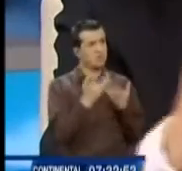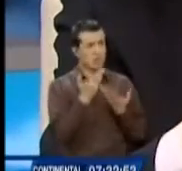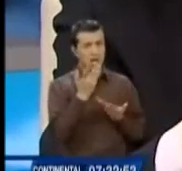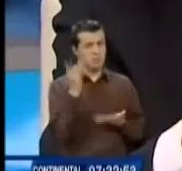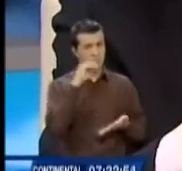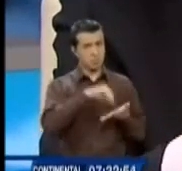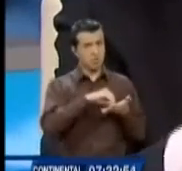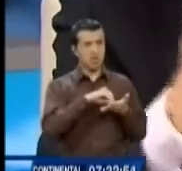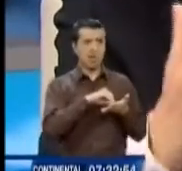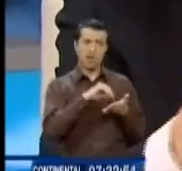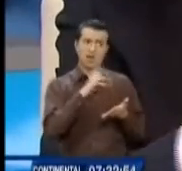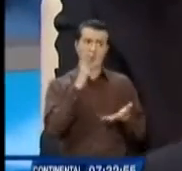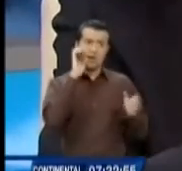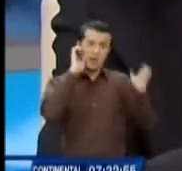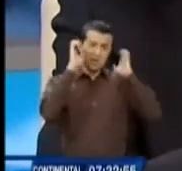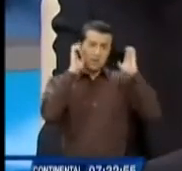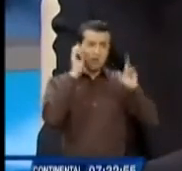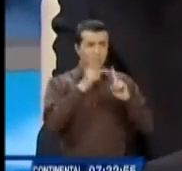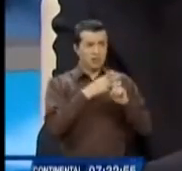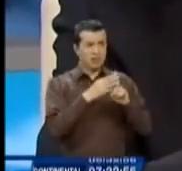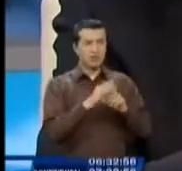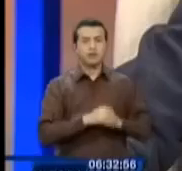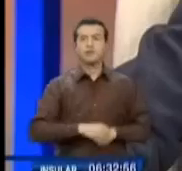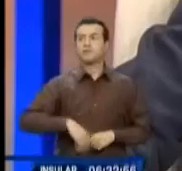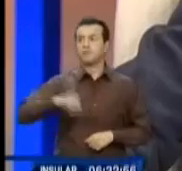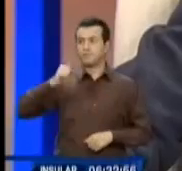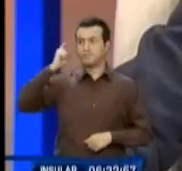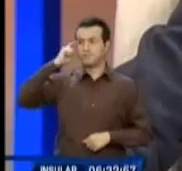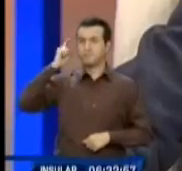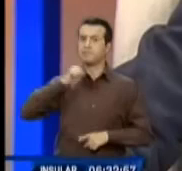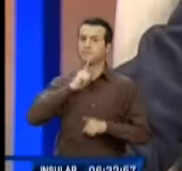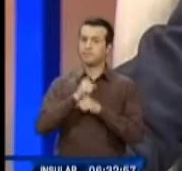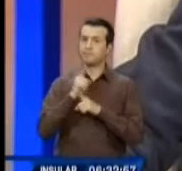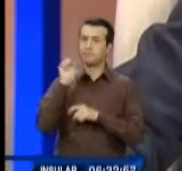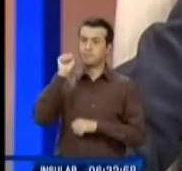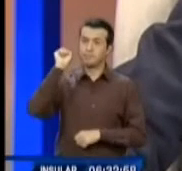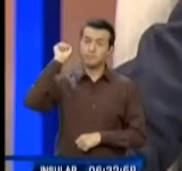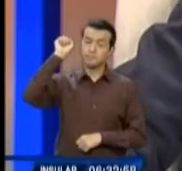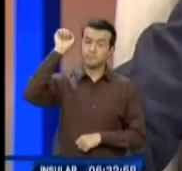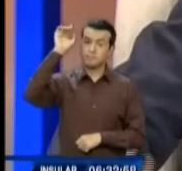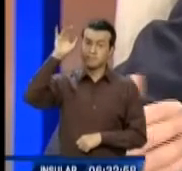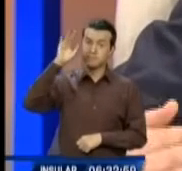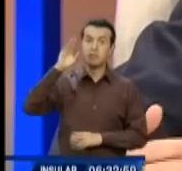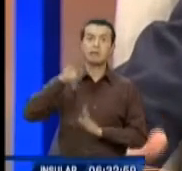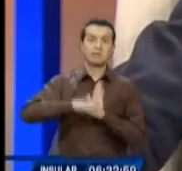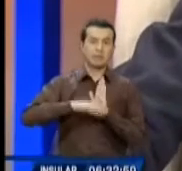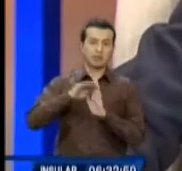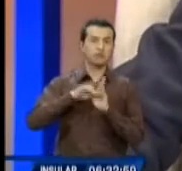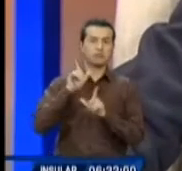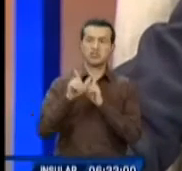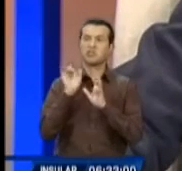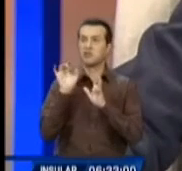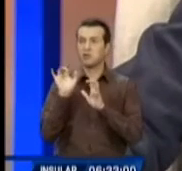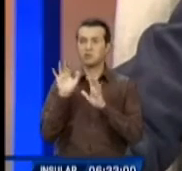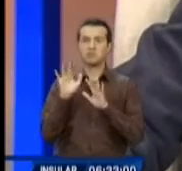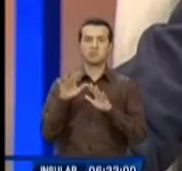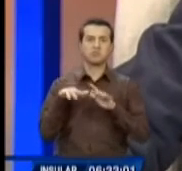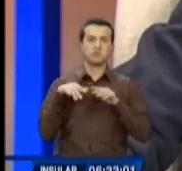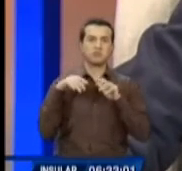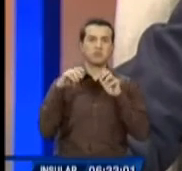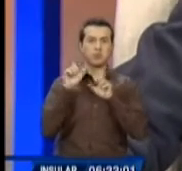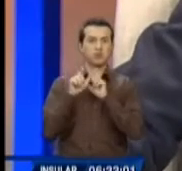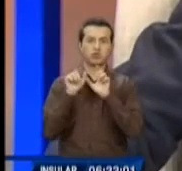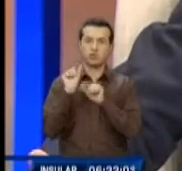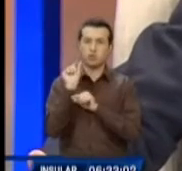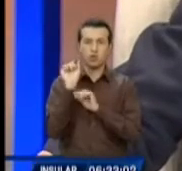ese tipo de estrategias? Sí, en general sí. Las salas de cine han disminuido su recepción de